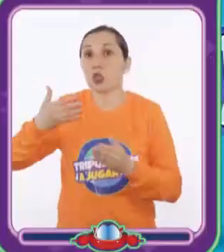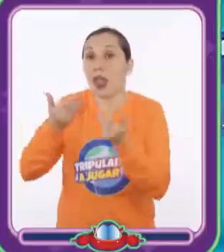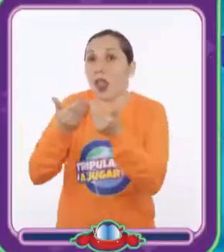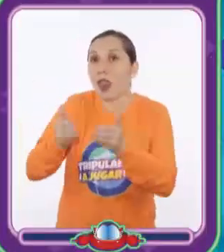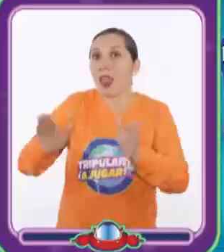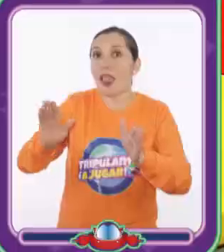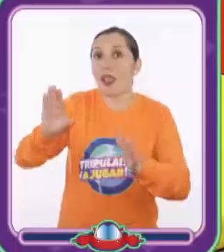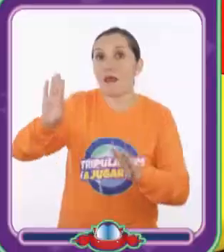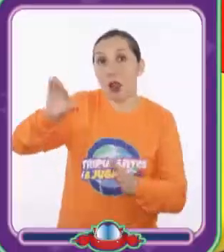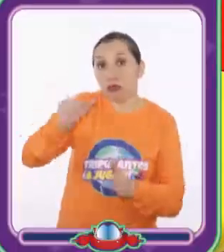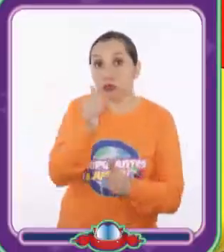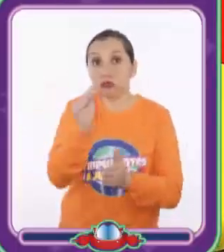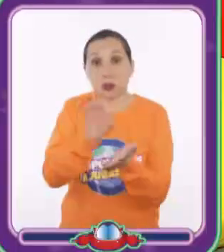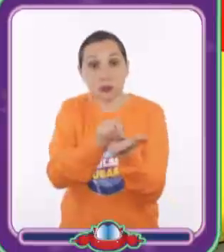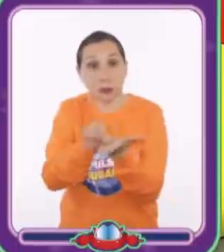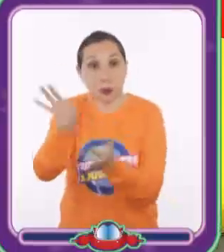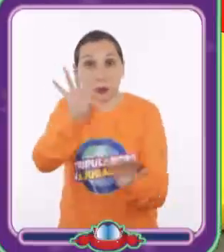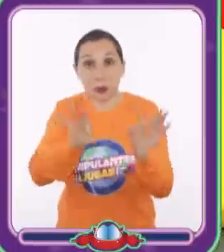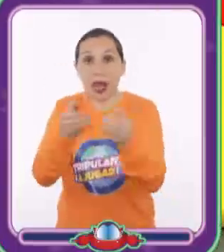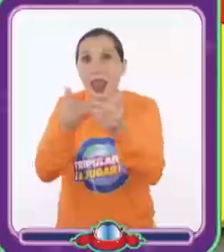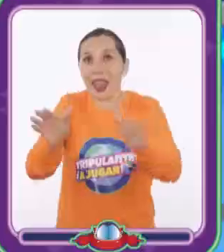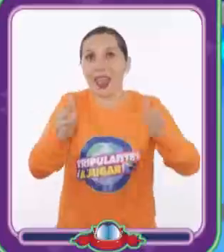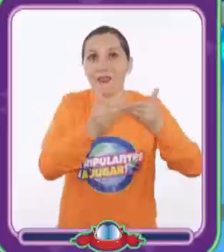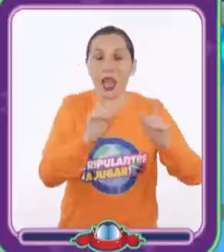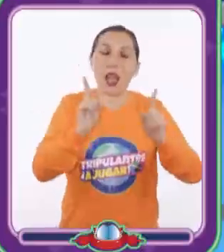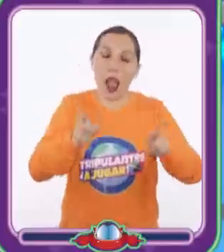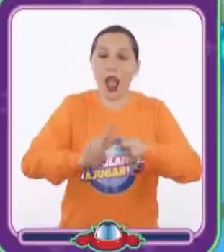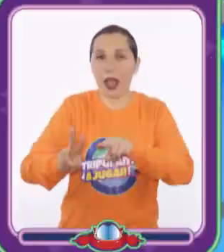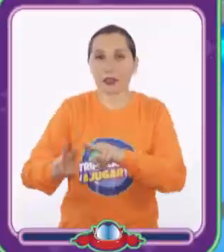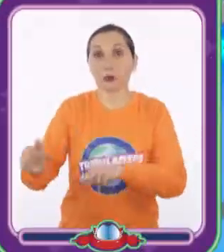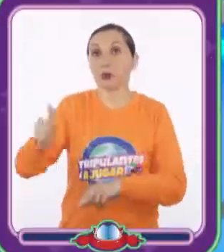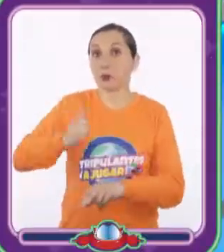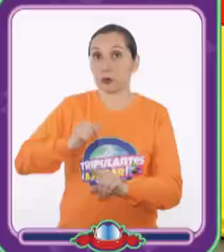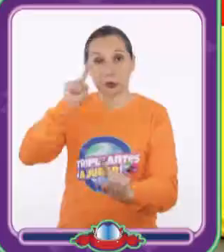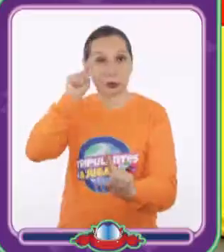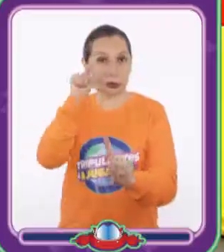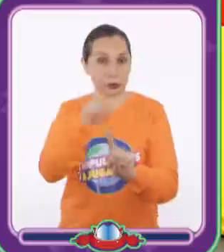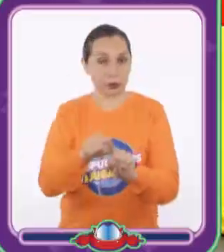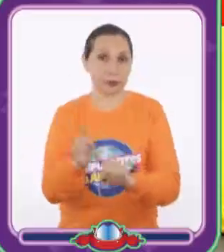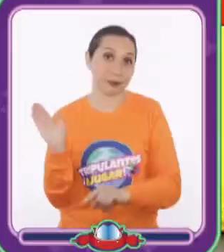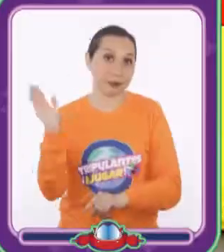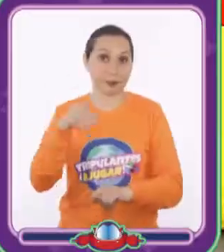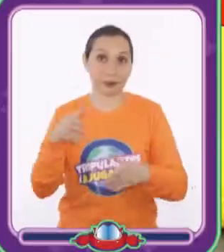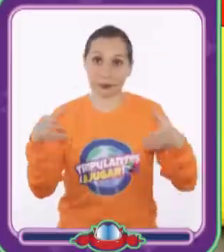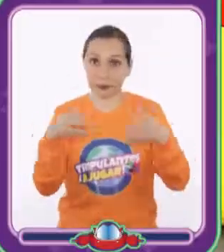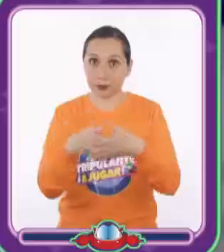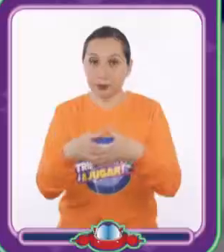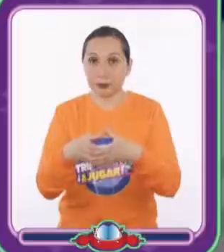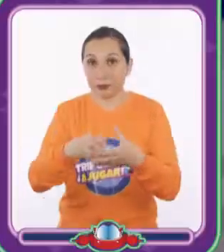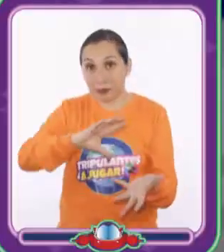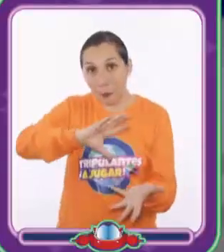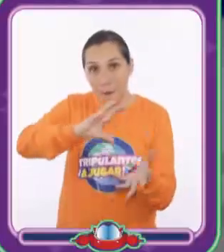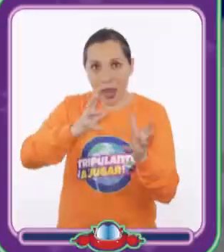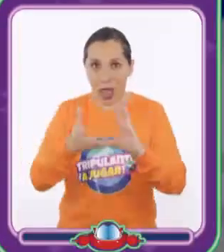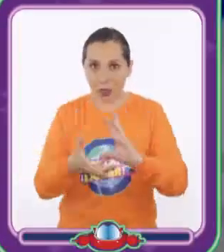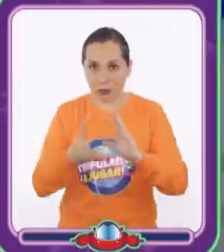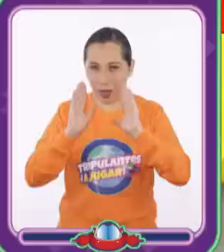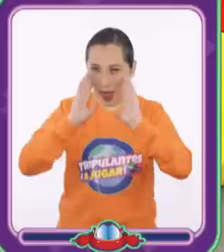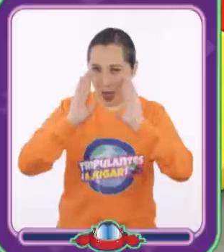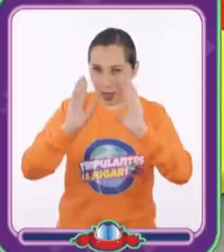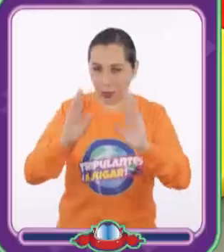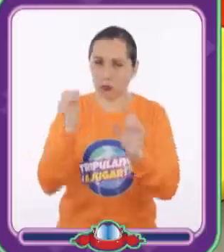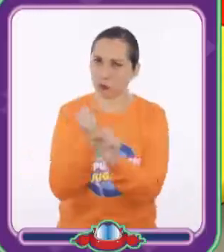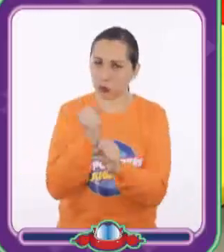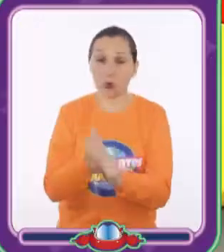importante liberarla a ella y al resto de los insectos. Y eso es lo que tenemos que hacer para poder cumplir nuestra misión. Tripulación, planeta,